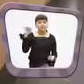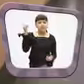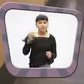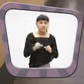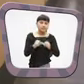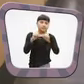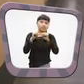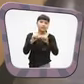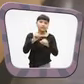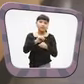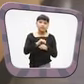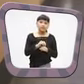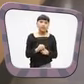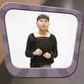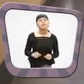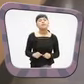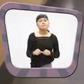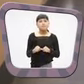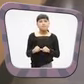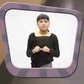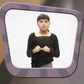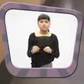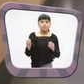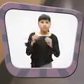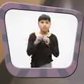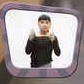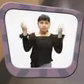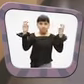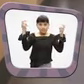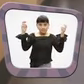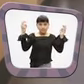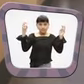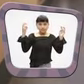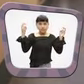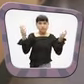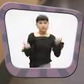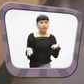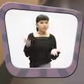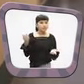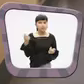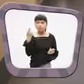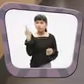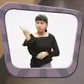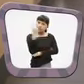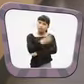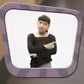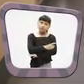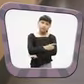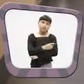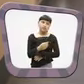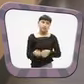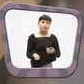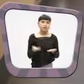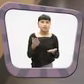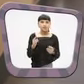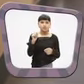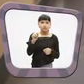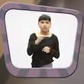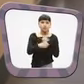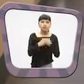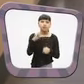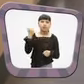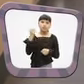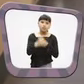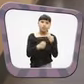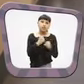Allá. Que siempre vamos a seguir todo eso, que vamos a sacar siempre más títulos y tal vez algún día, tal vez